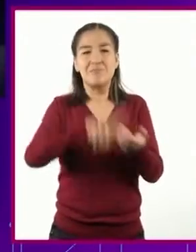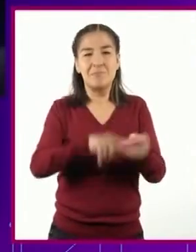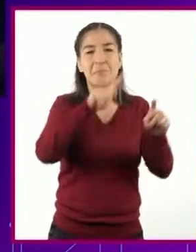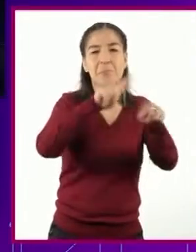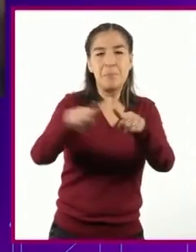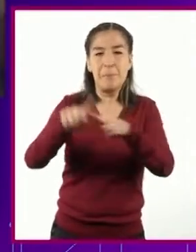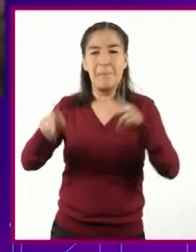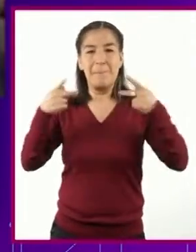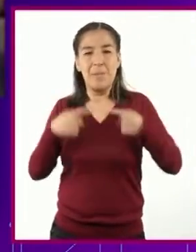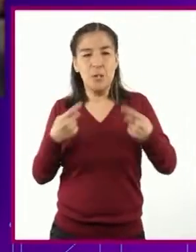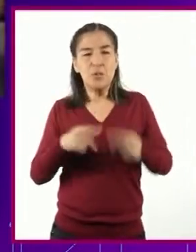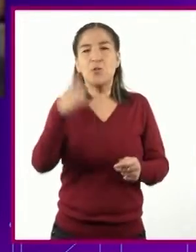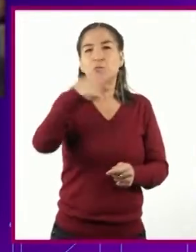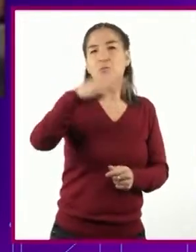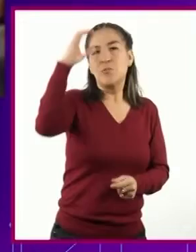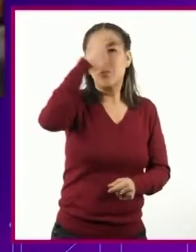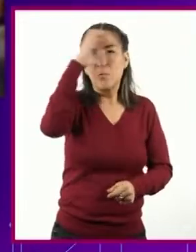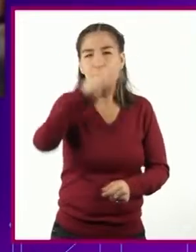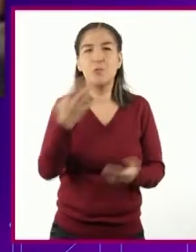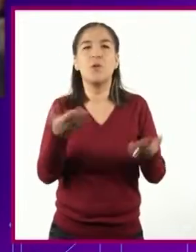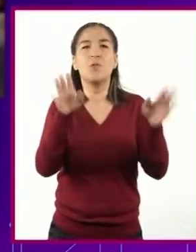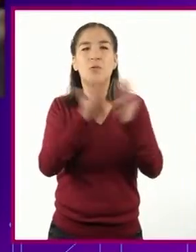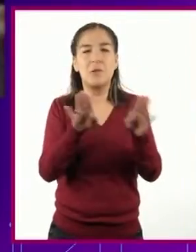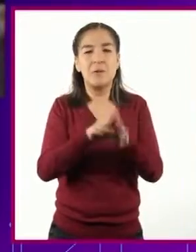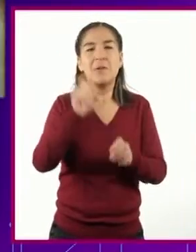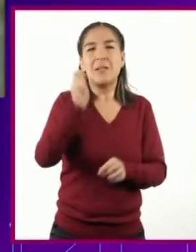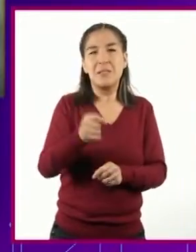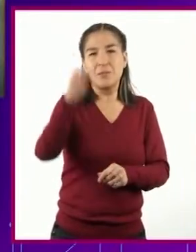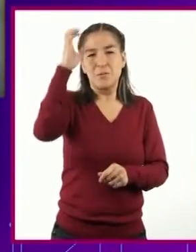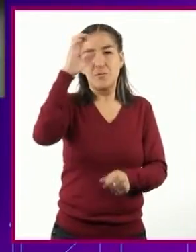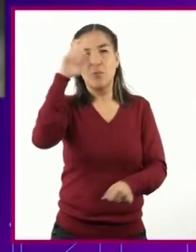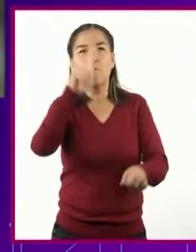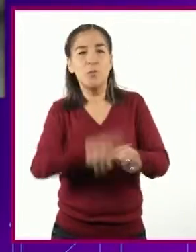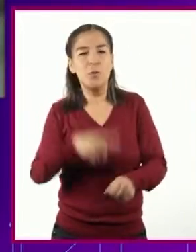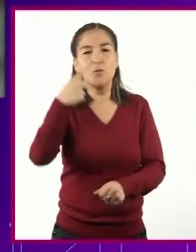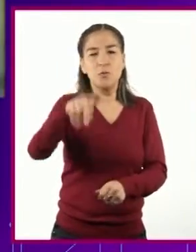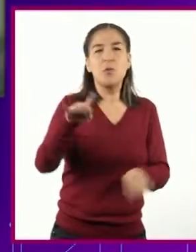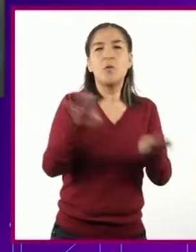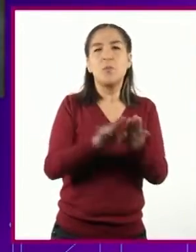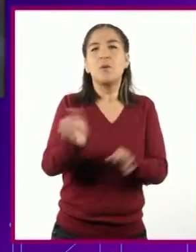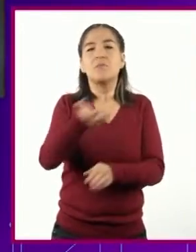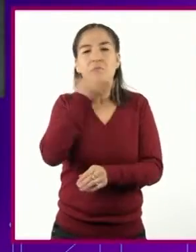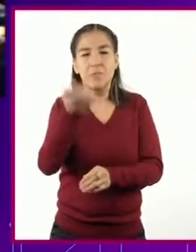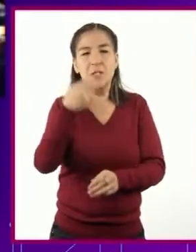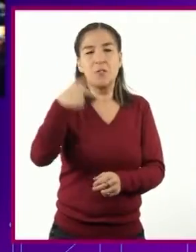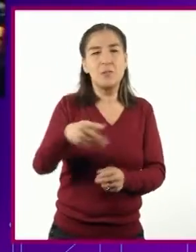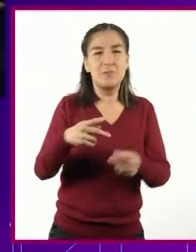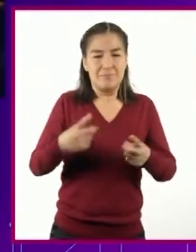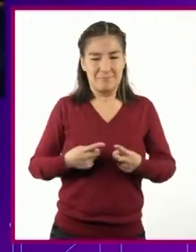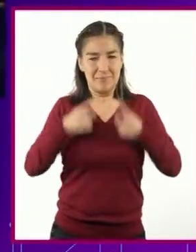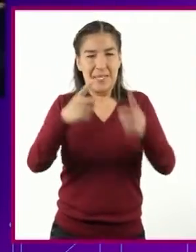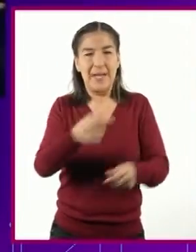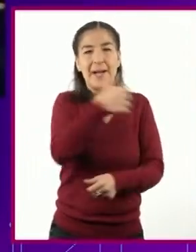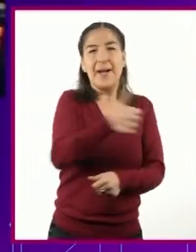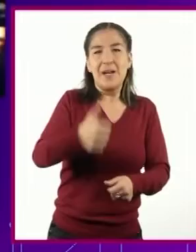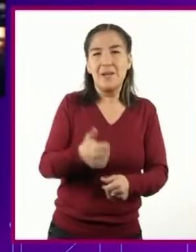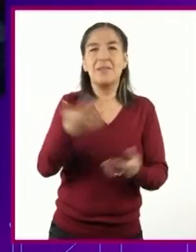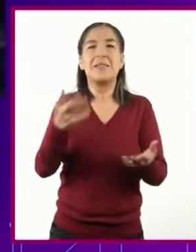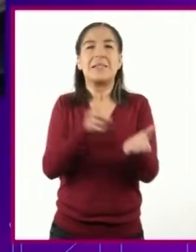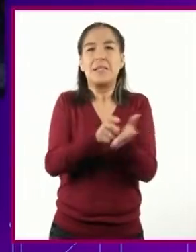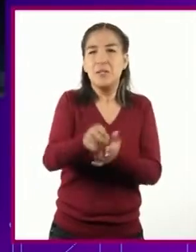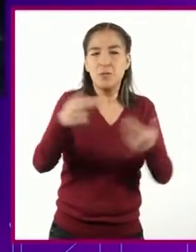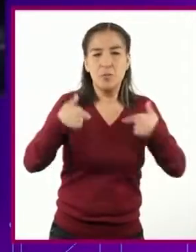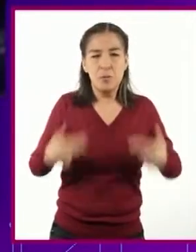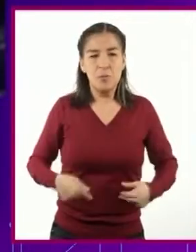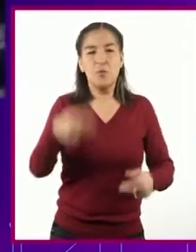personas y culturas, la identidad individual y colectiva, los saberes y aportaciones de cada cultura, los derechos humanos,